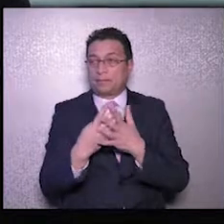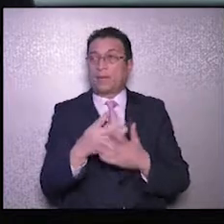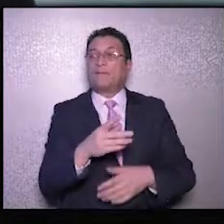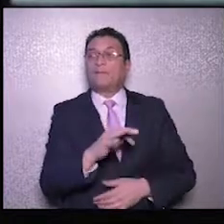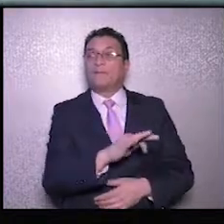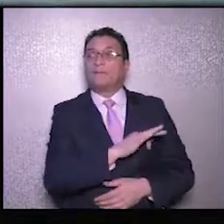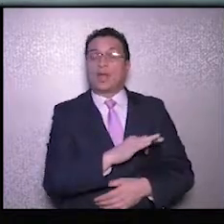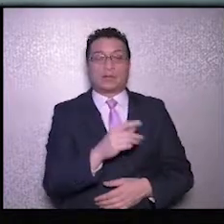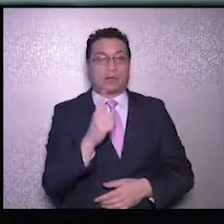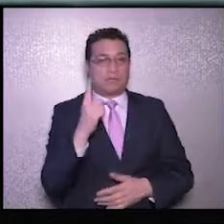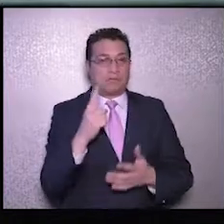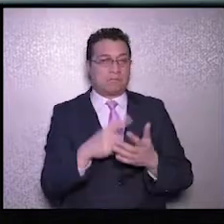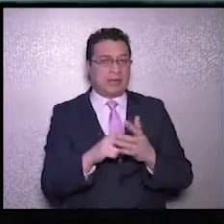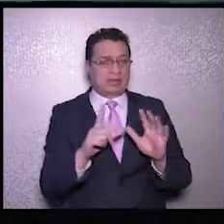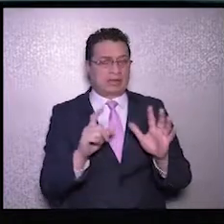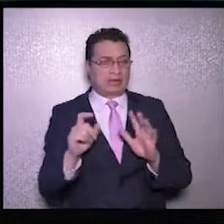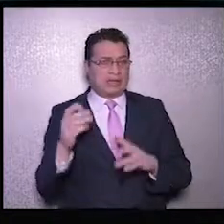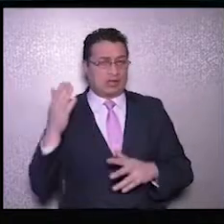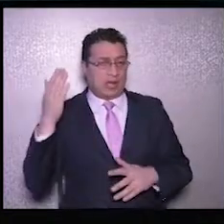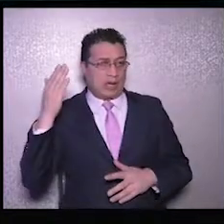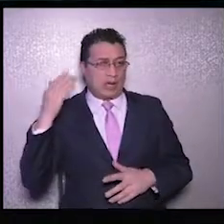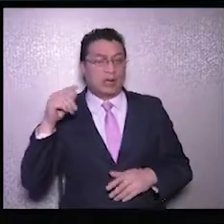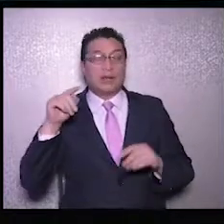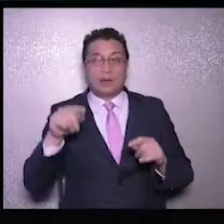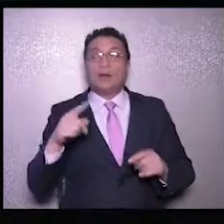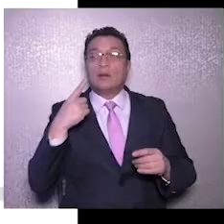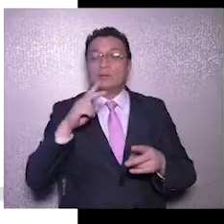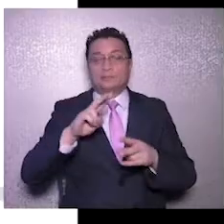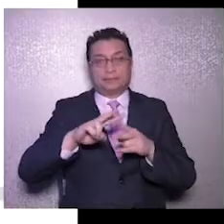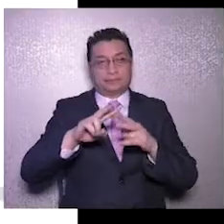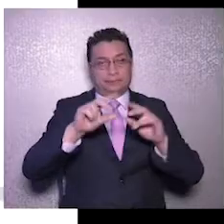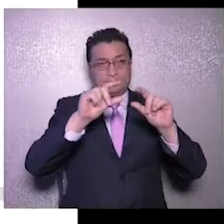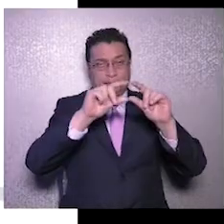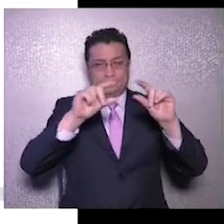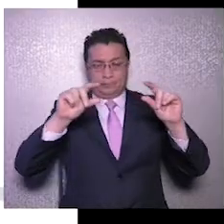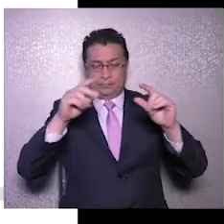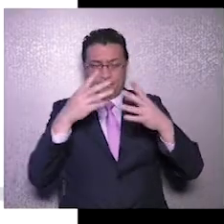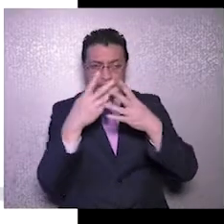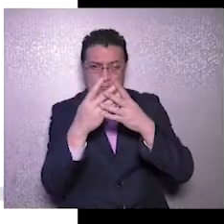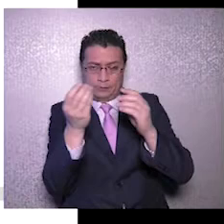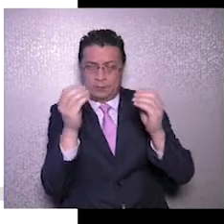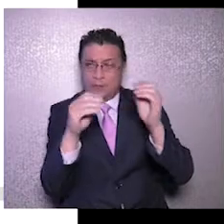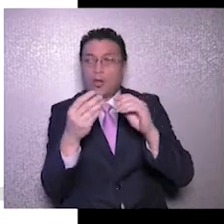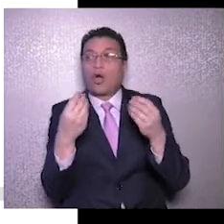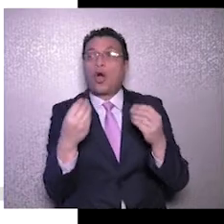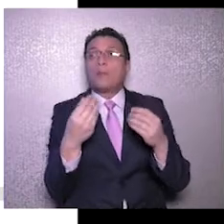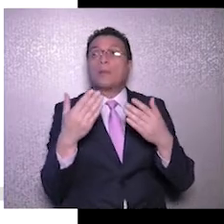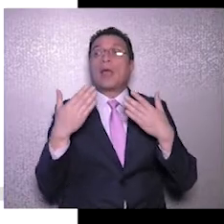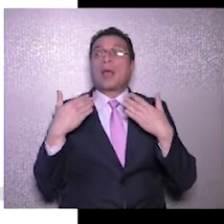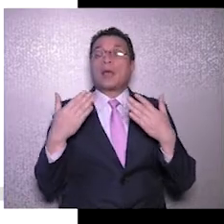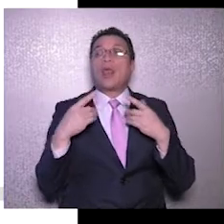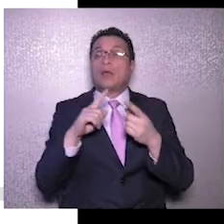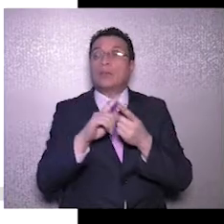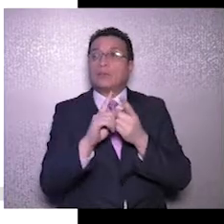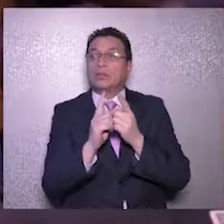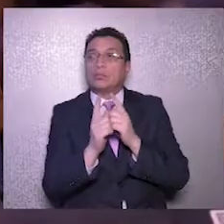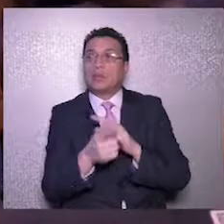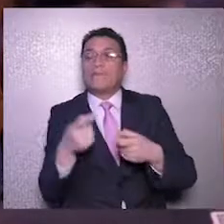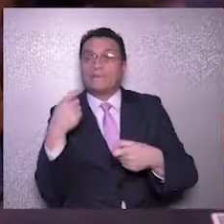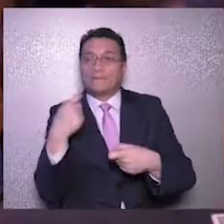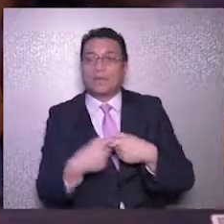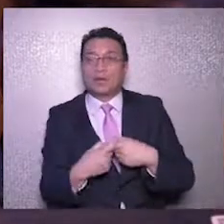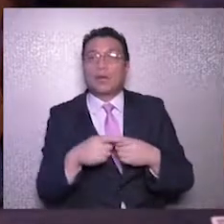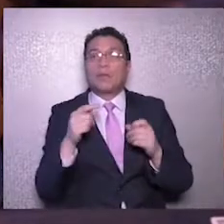del 1700 que había descrito esta ecuación para cómo se movía el calor en una placa de metal. O sea,